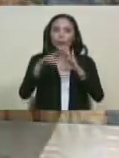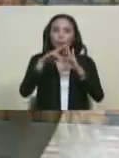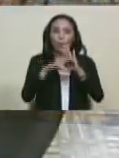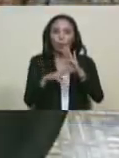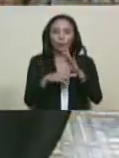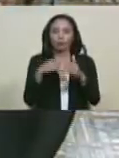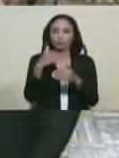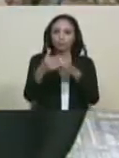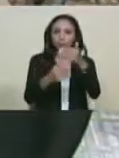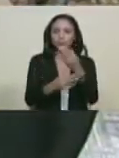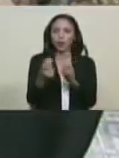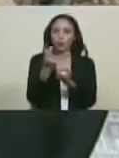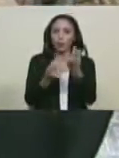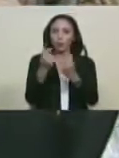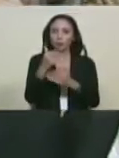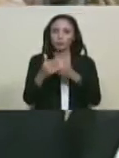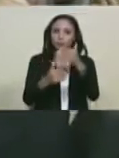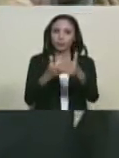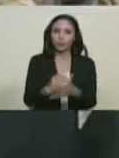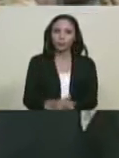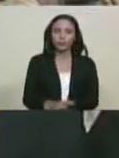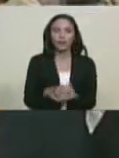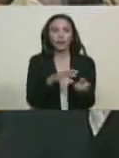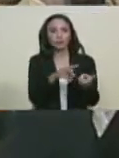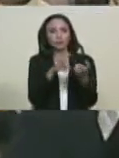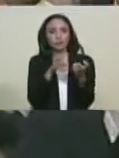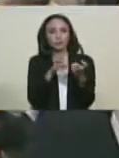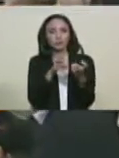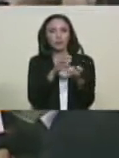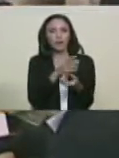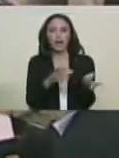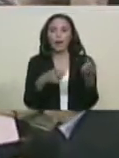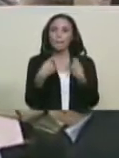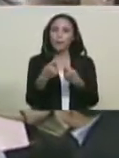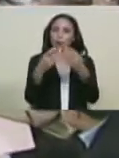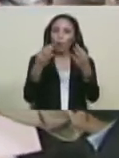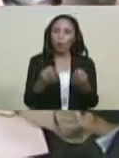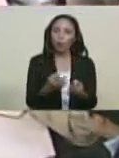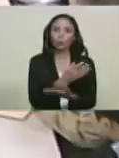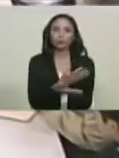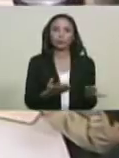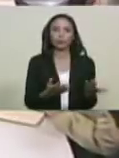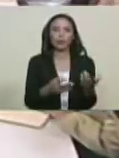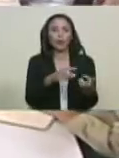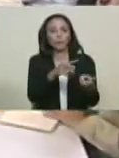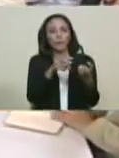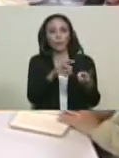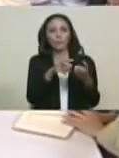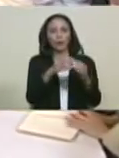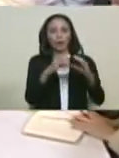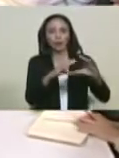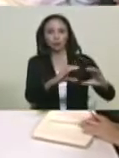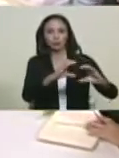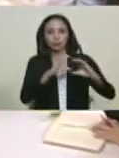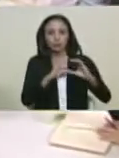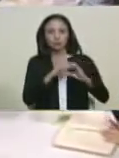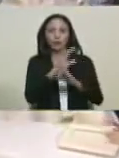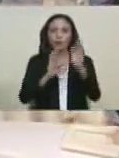económica de ingresos precios salarios crecimiento